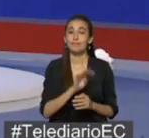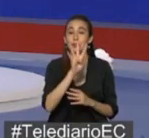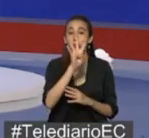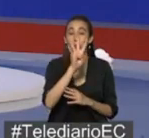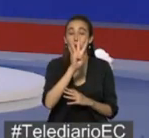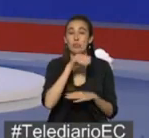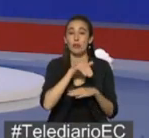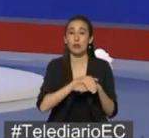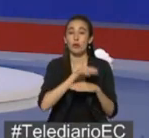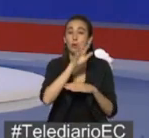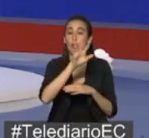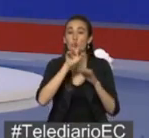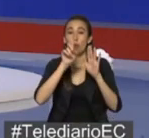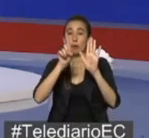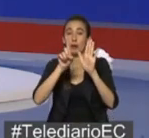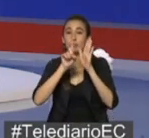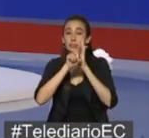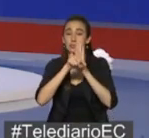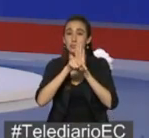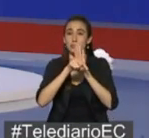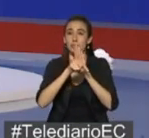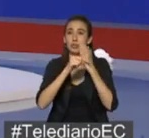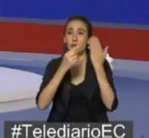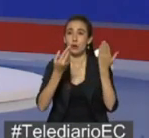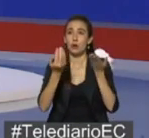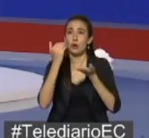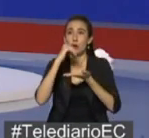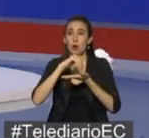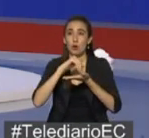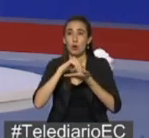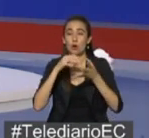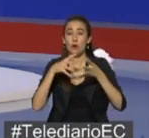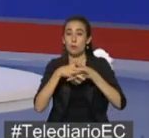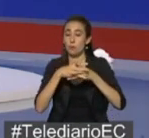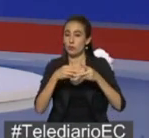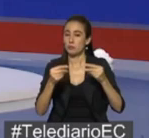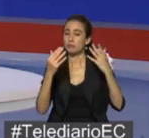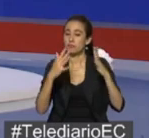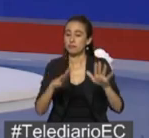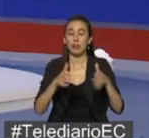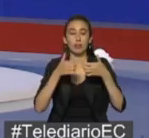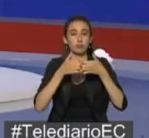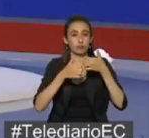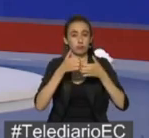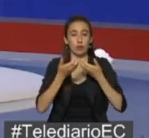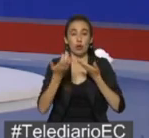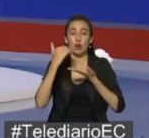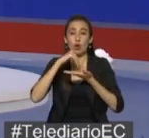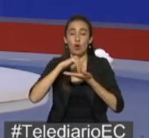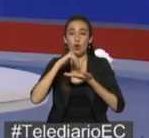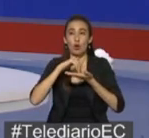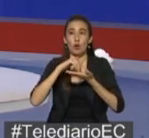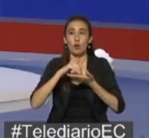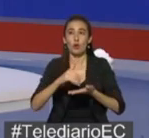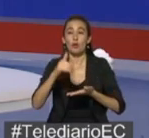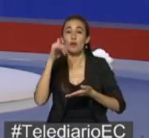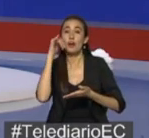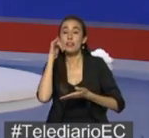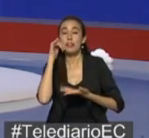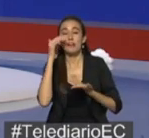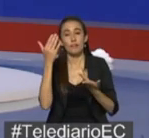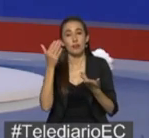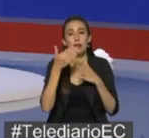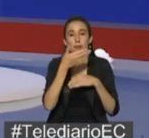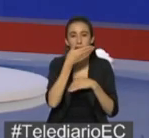16 horas con 46 minutos. Buenas tardes. Una vez superados los inconvenientes, nos enlazamos mediante vía telefónica